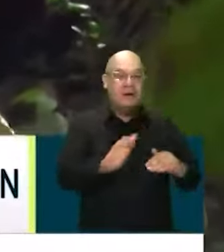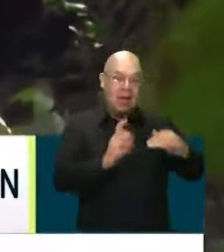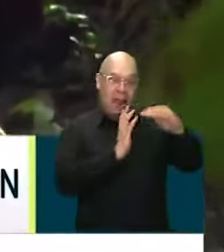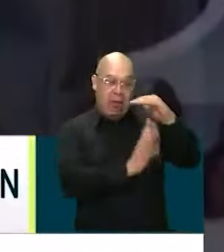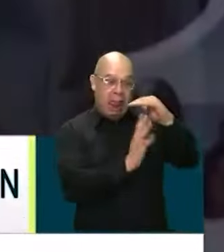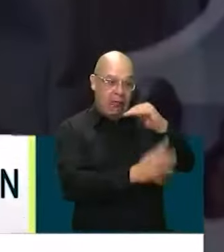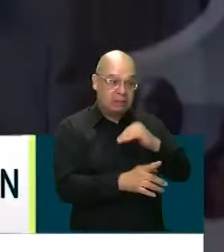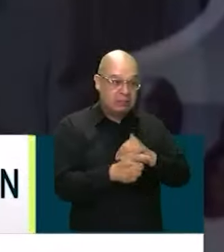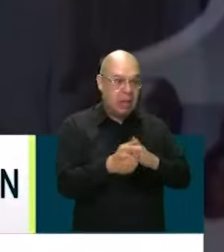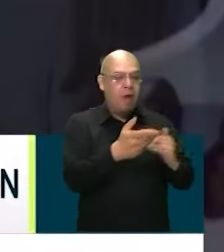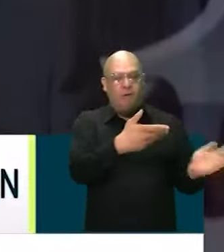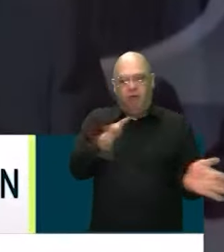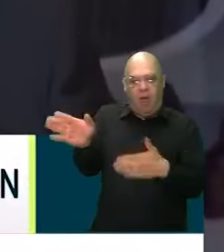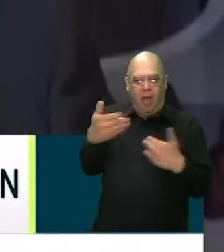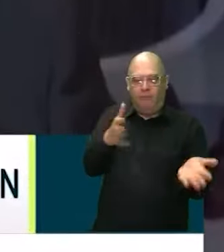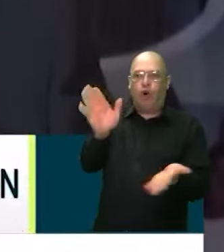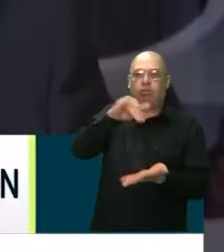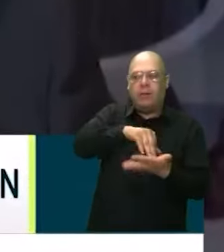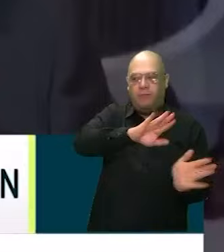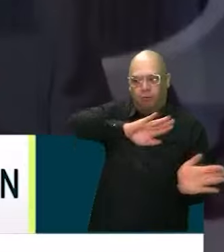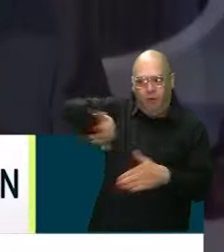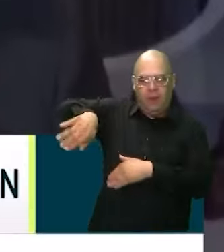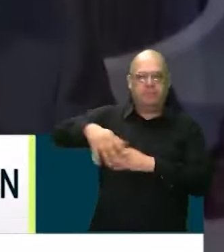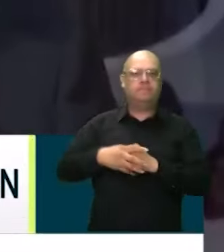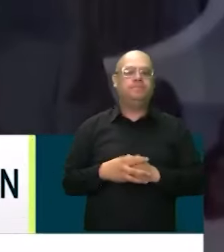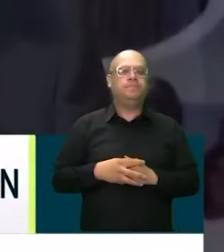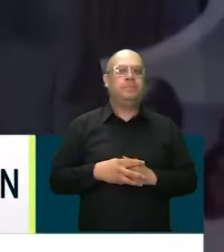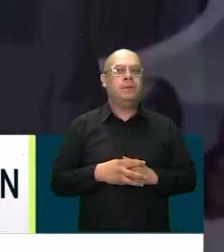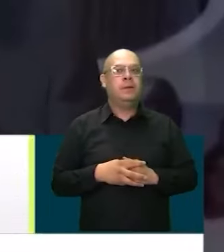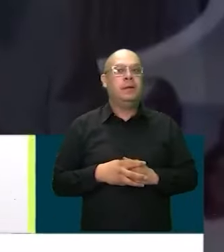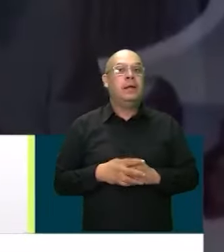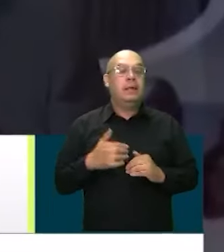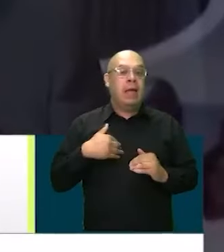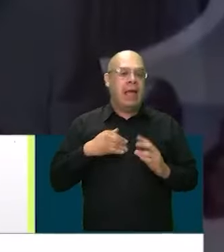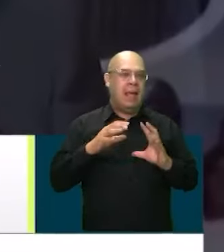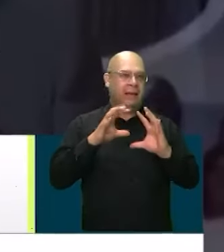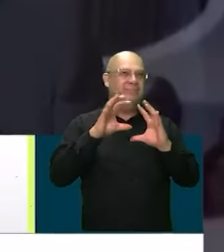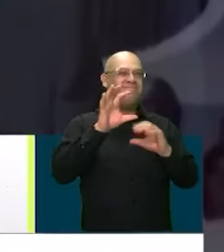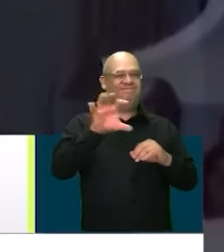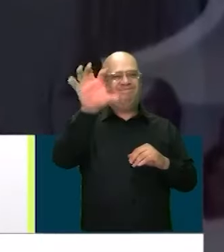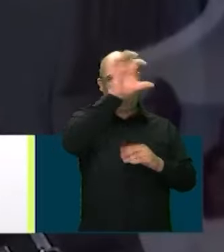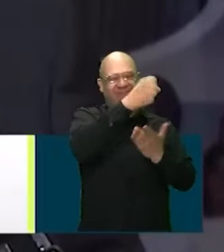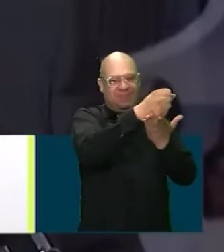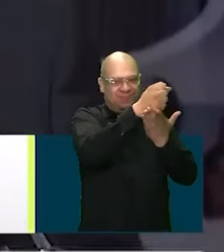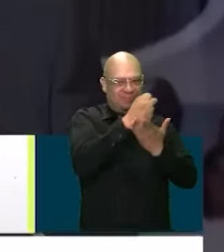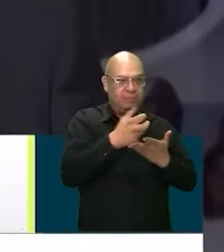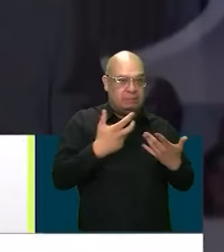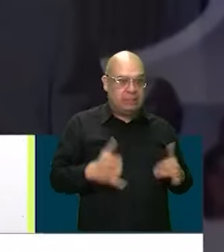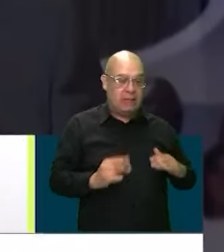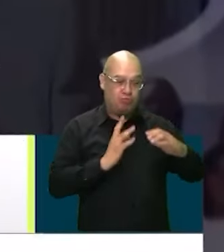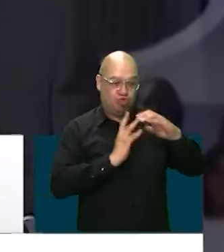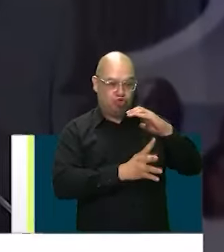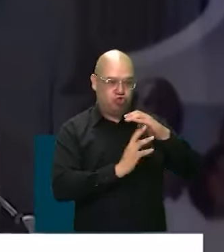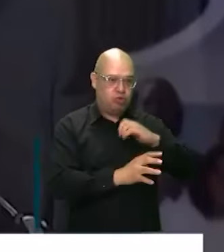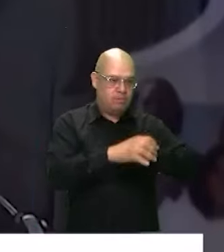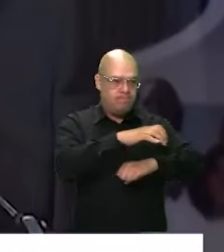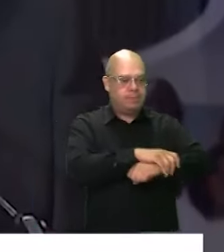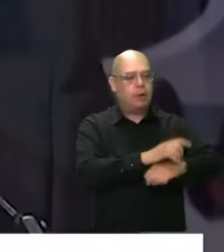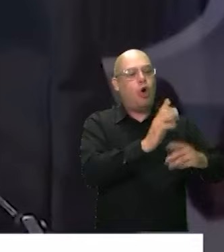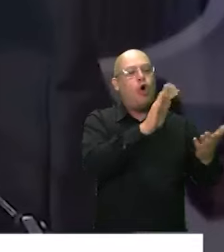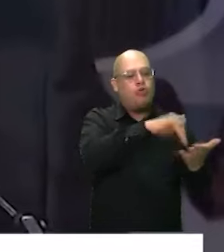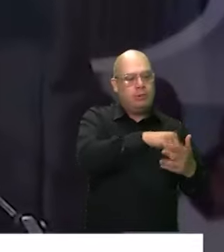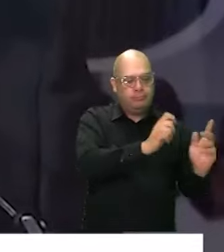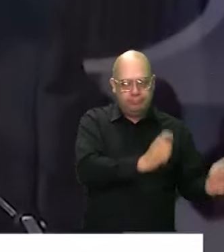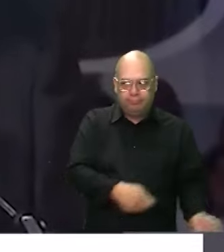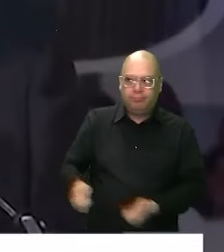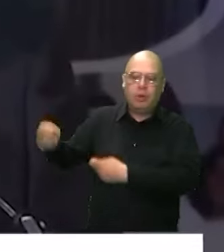cruzar iniciaremos con ayuda internacional un proceso de repatriación con todo